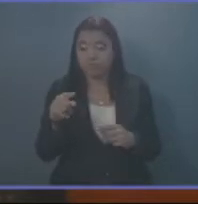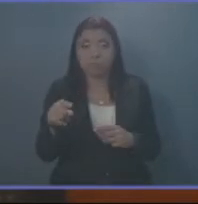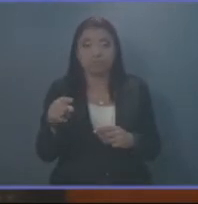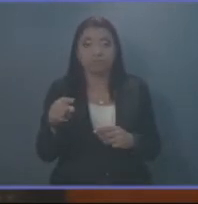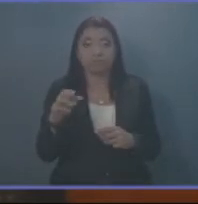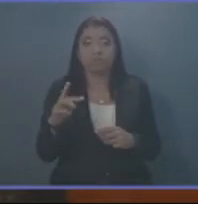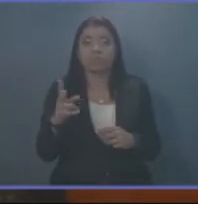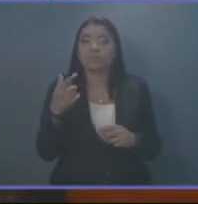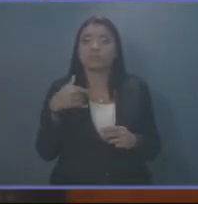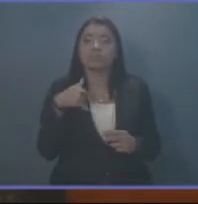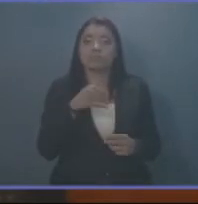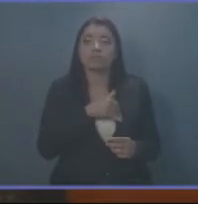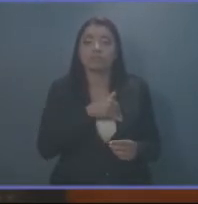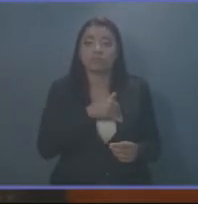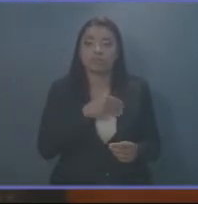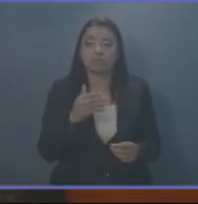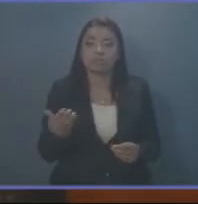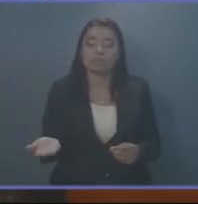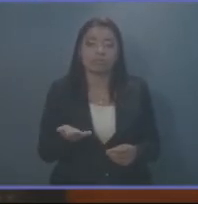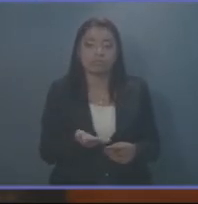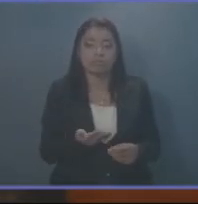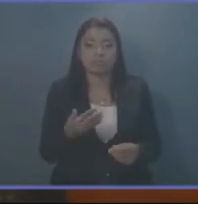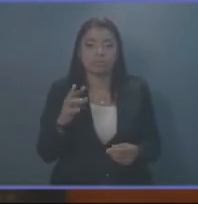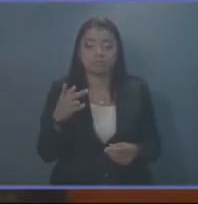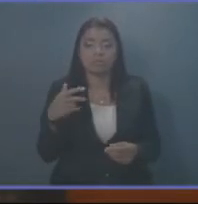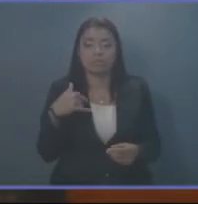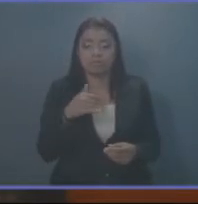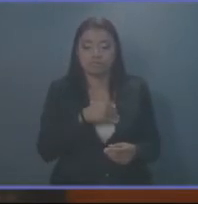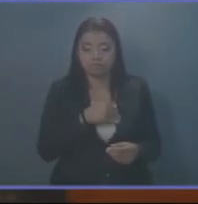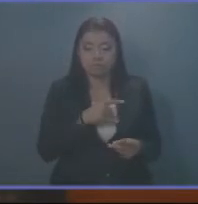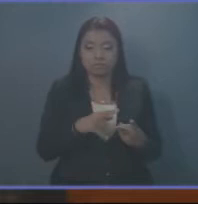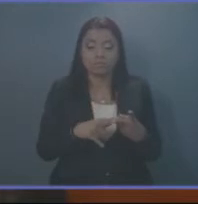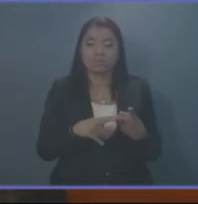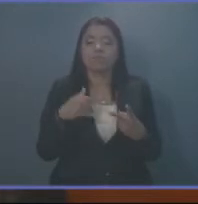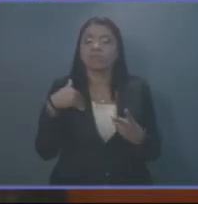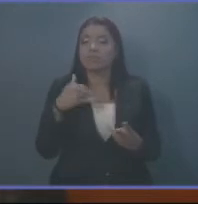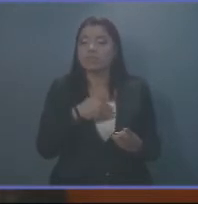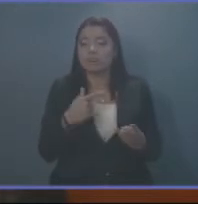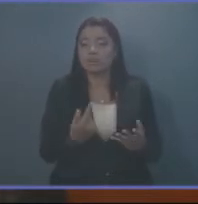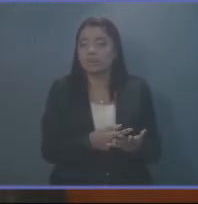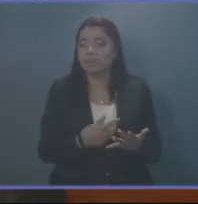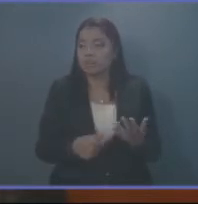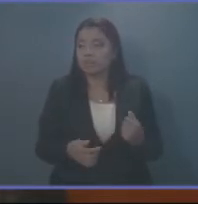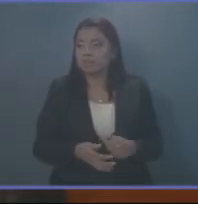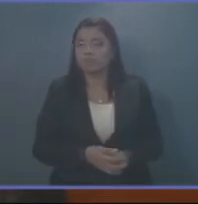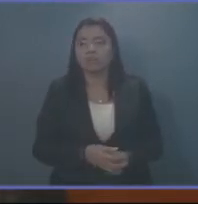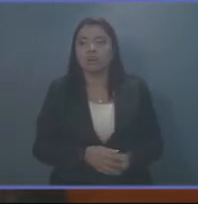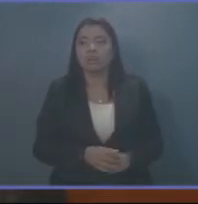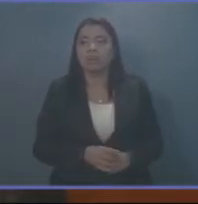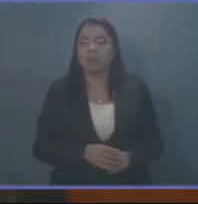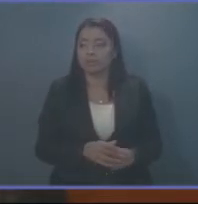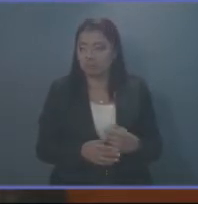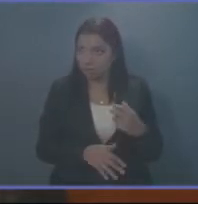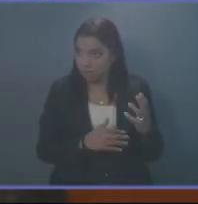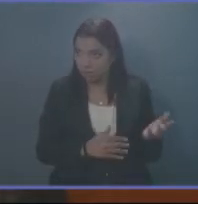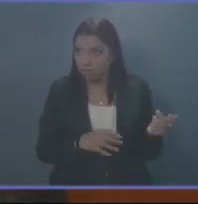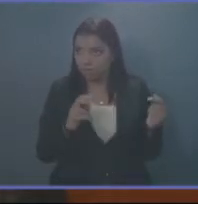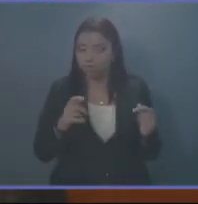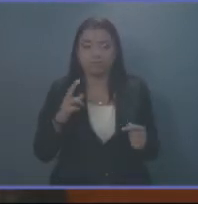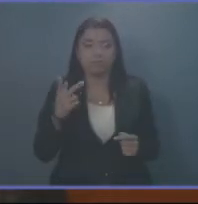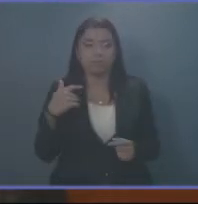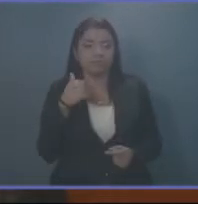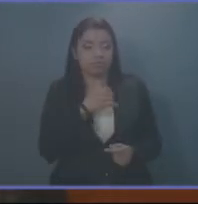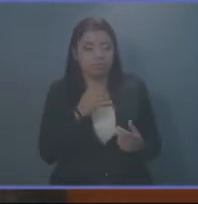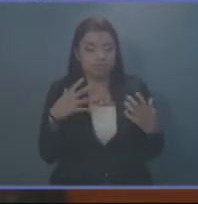del viceministro de Hacienda, del viceministro de Gobernación, del viceministro de Salud,